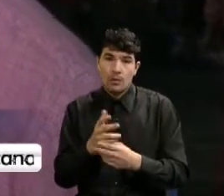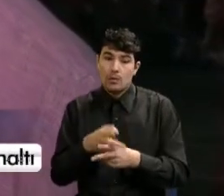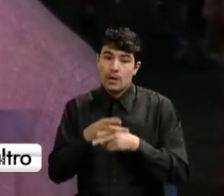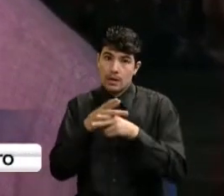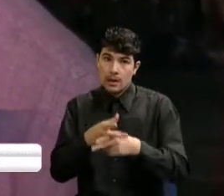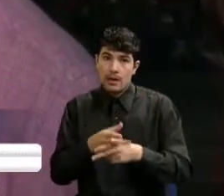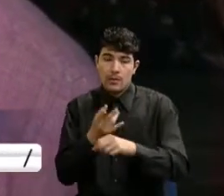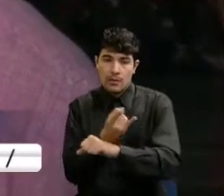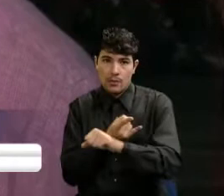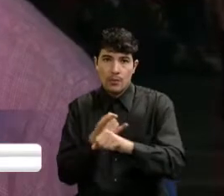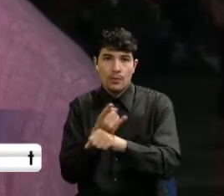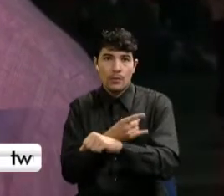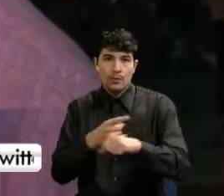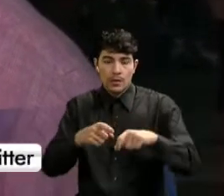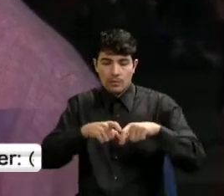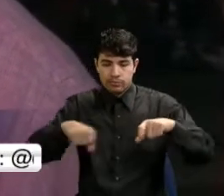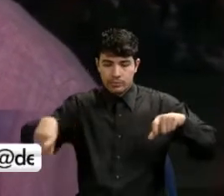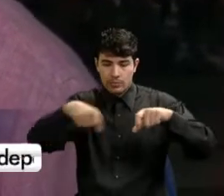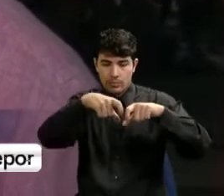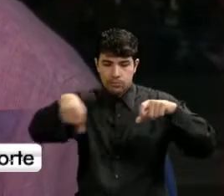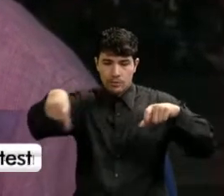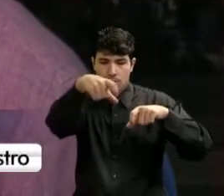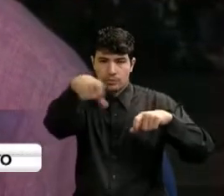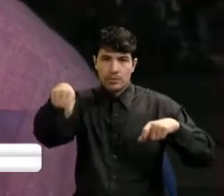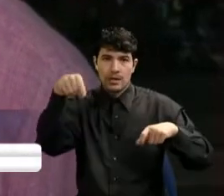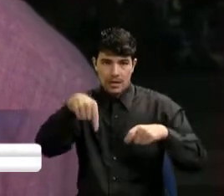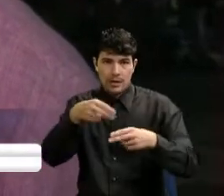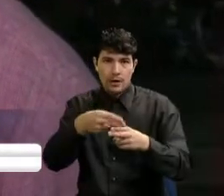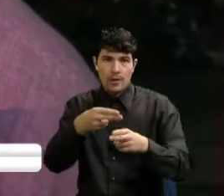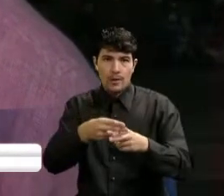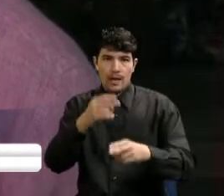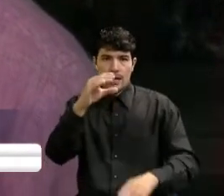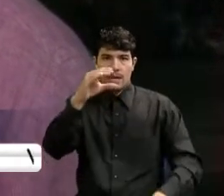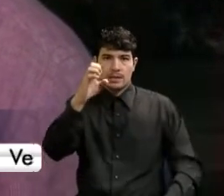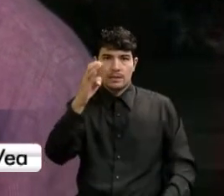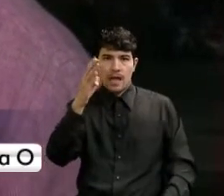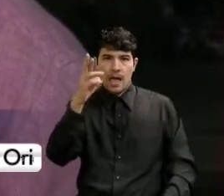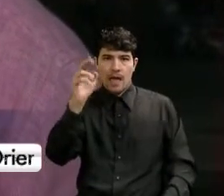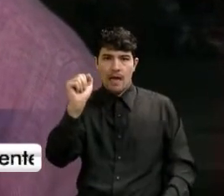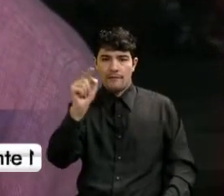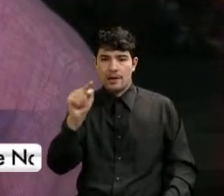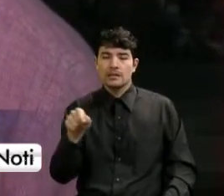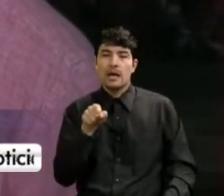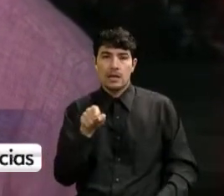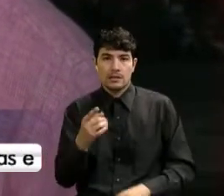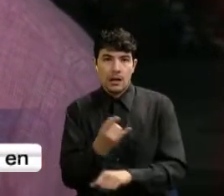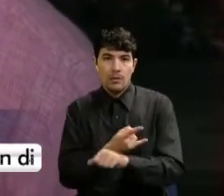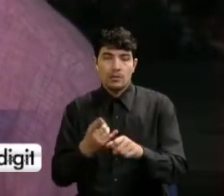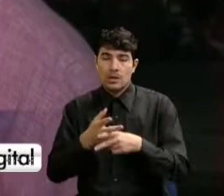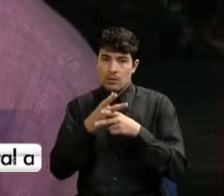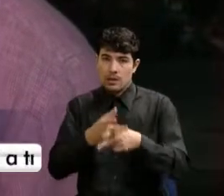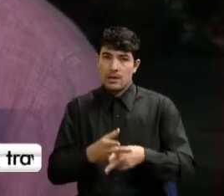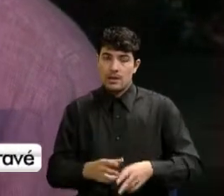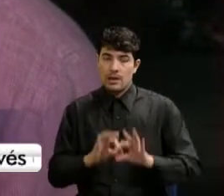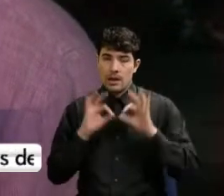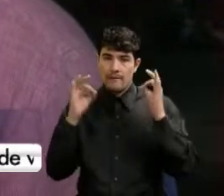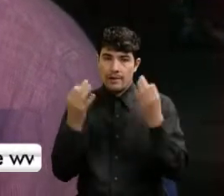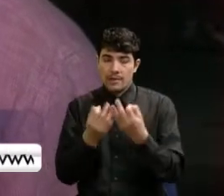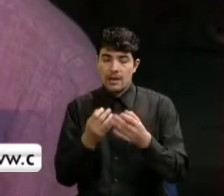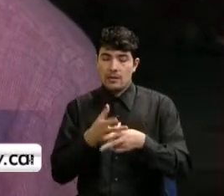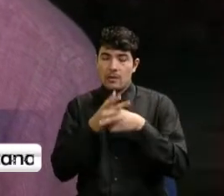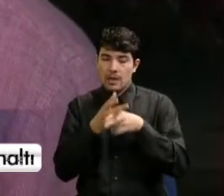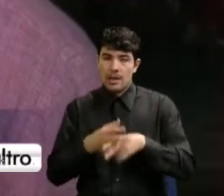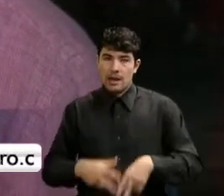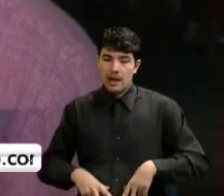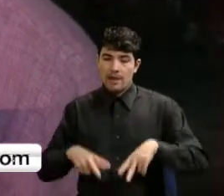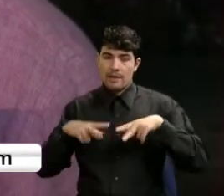las cebras, que son las que debemos utilizar para proteger nuestras vidas y las de nuestras familias. Cuidemos nuestra propia vida